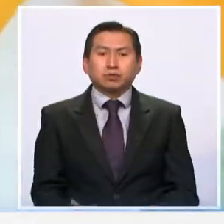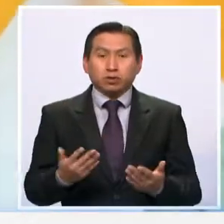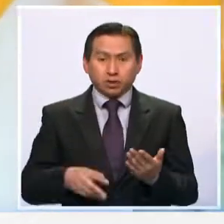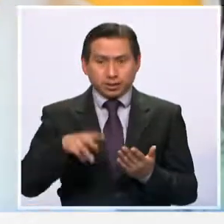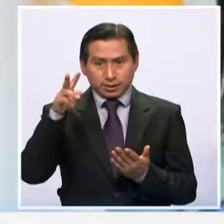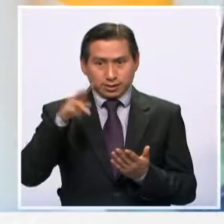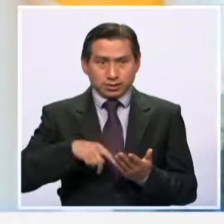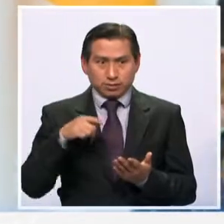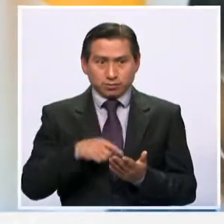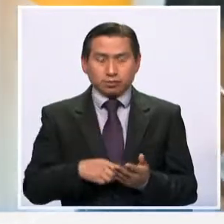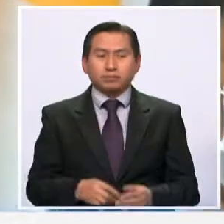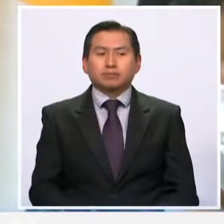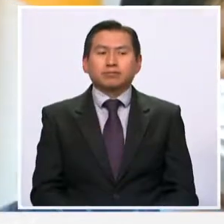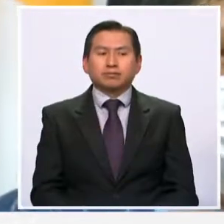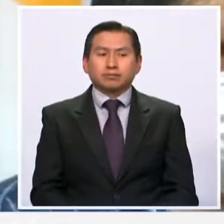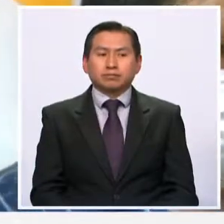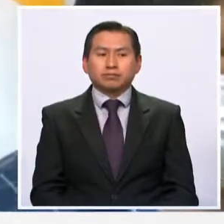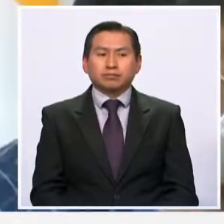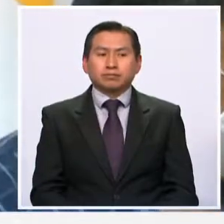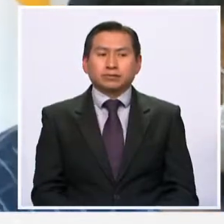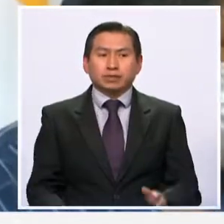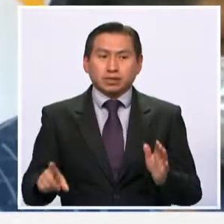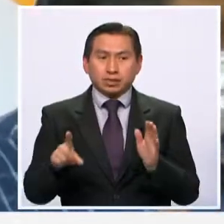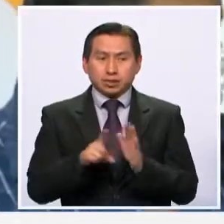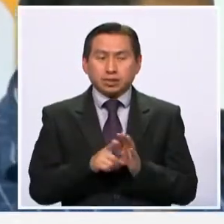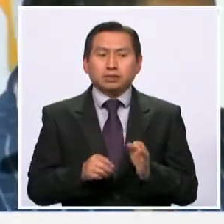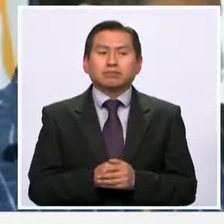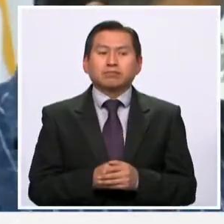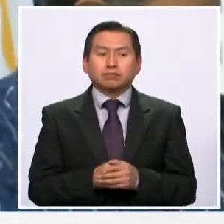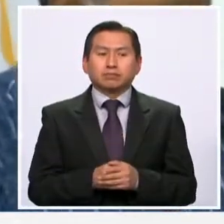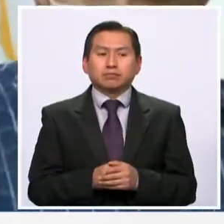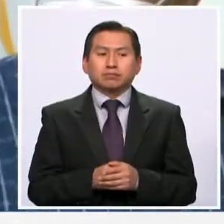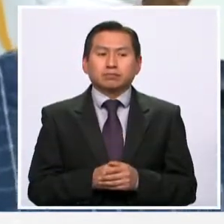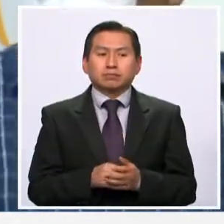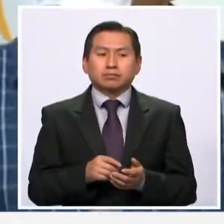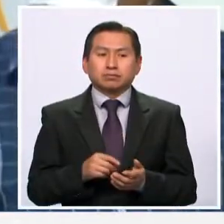lectura a la ley de